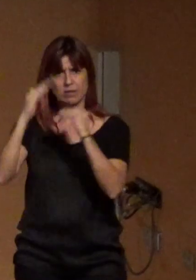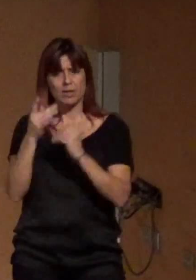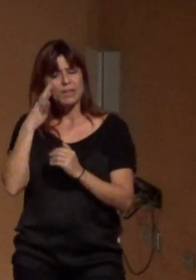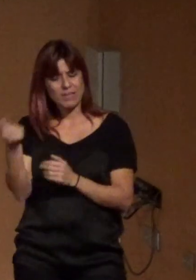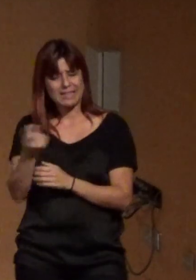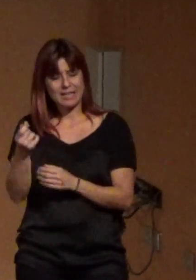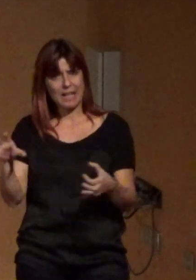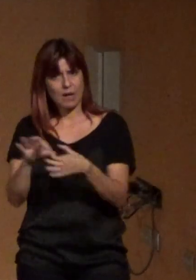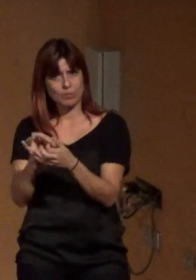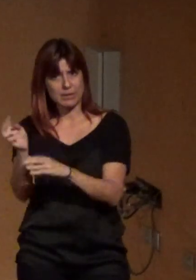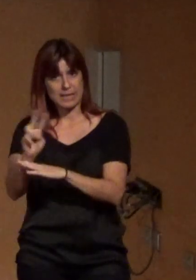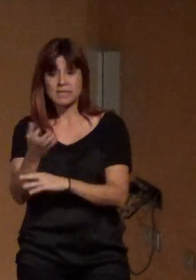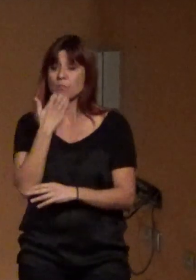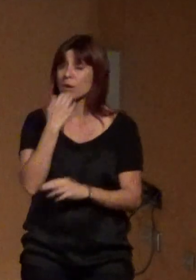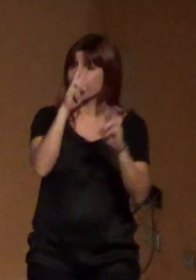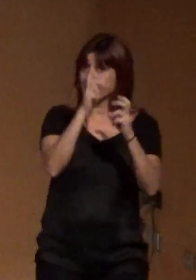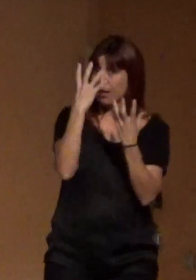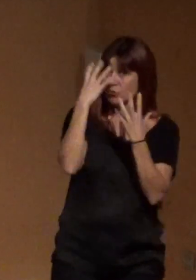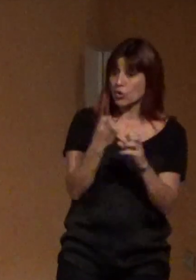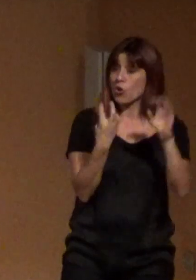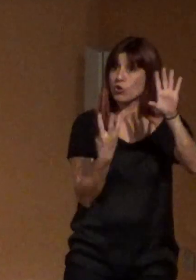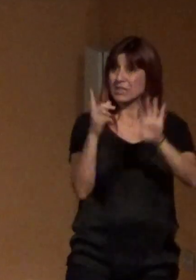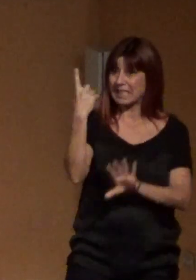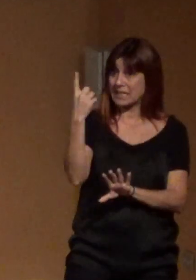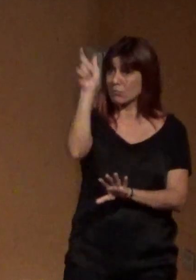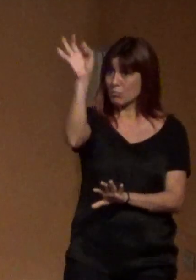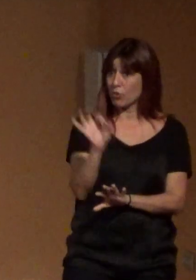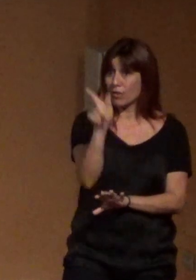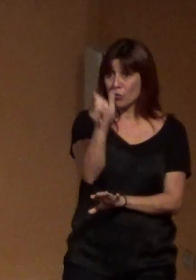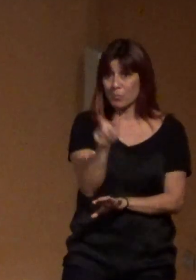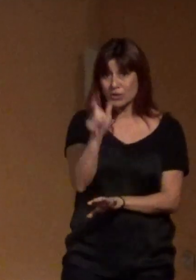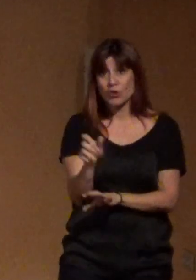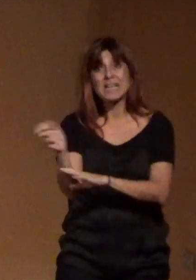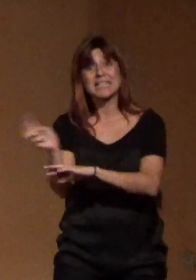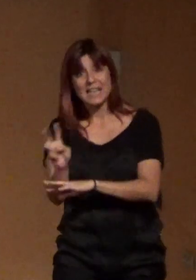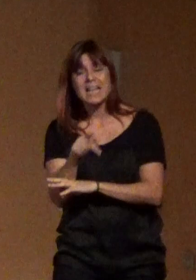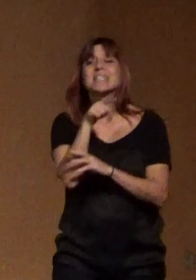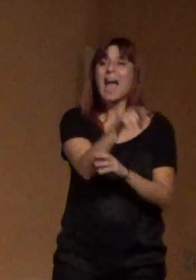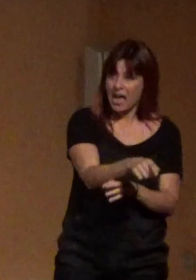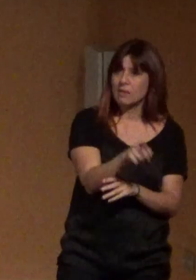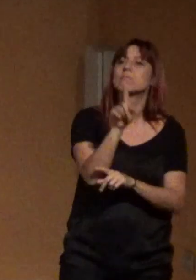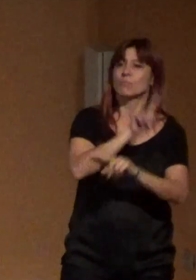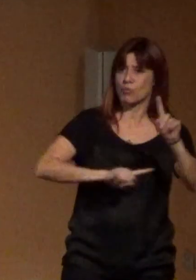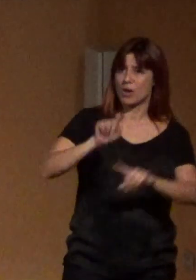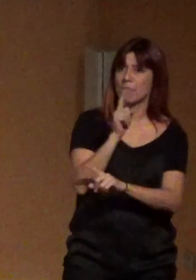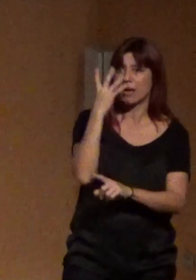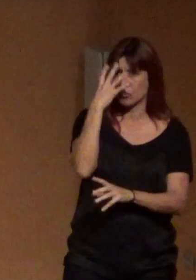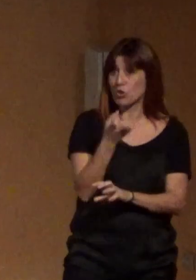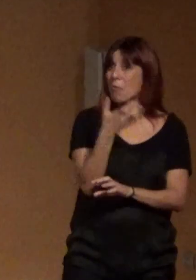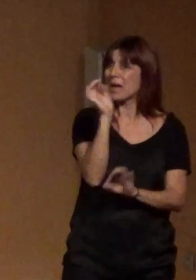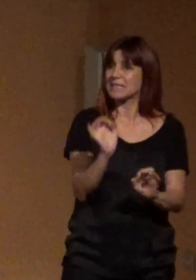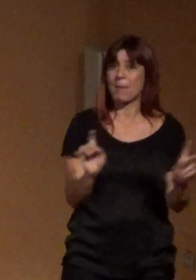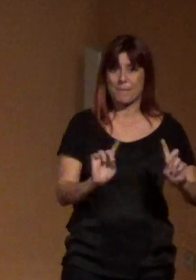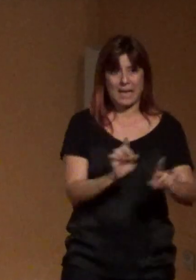Entonces, del sueño, fijaros, el 86% de los niños con TDAH tiene este tipo de sintomatología, sobre todo los síndromes de piernas inquietas. Pero si haces un estudio